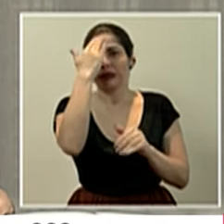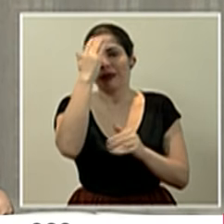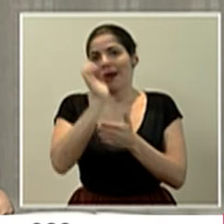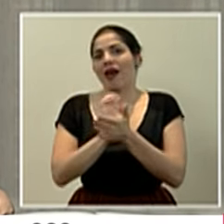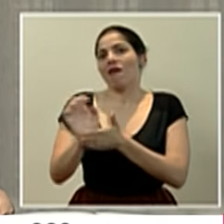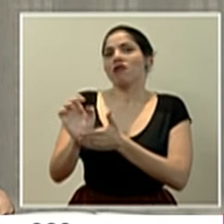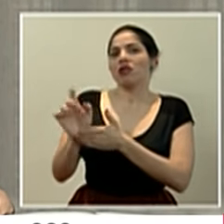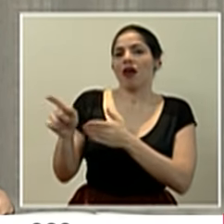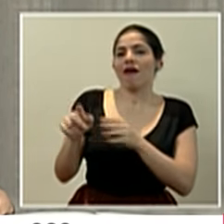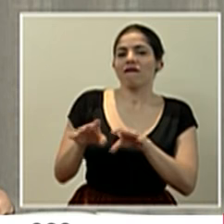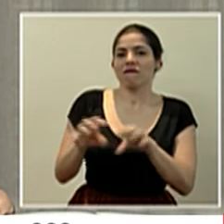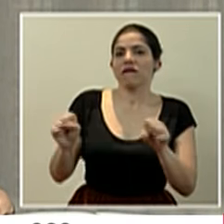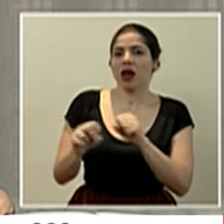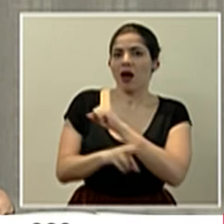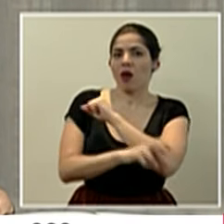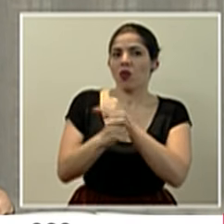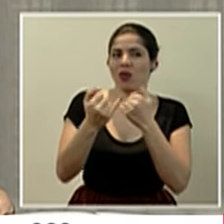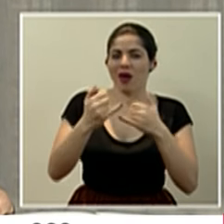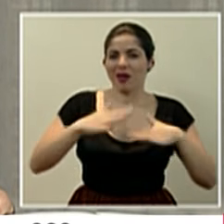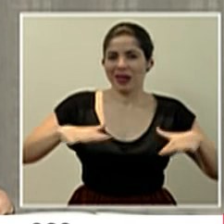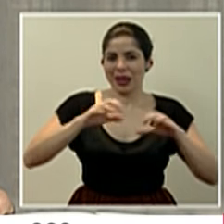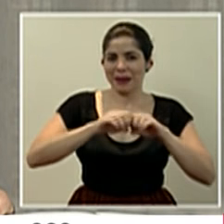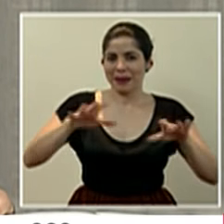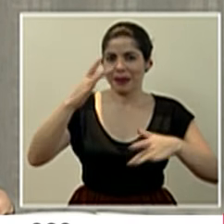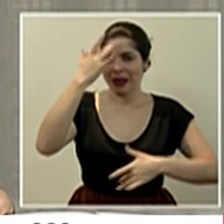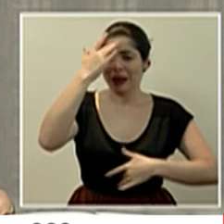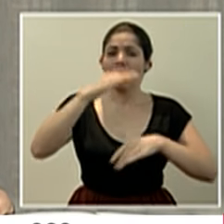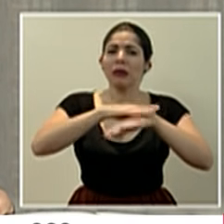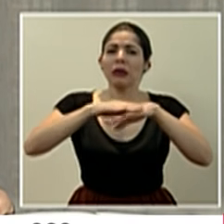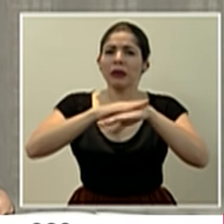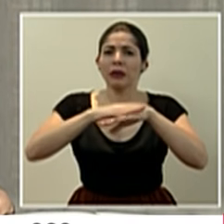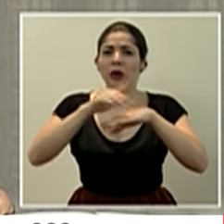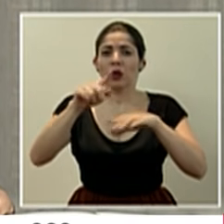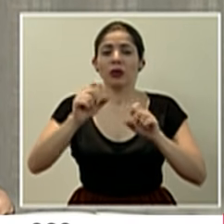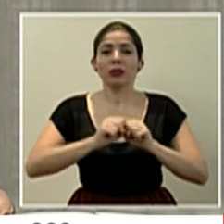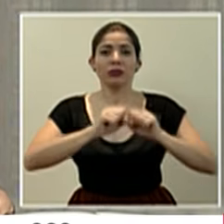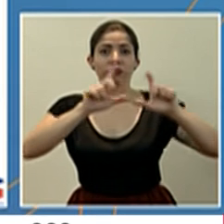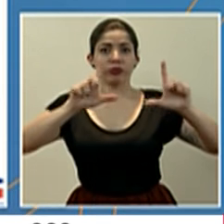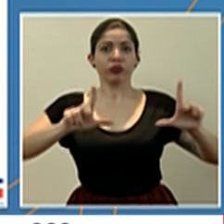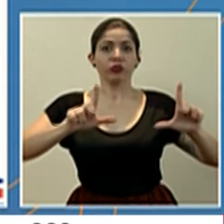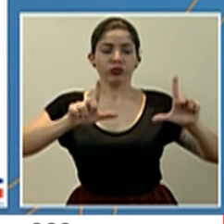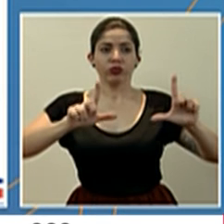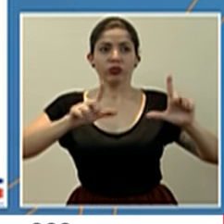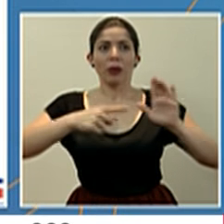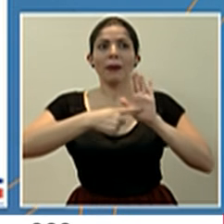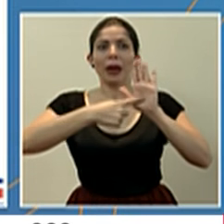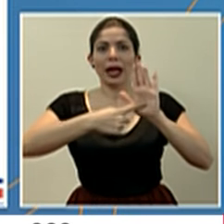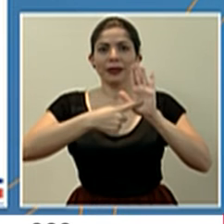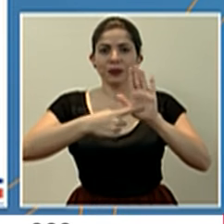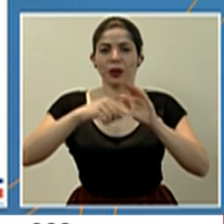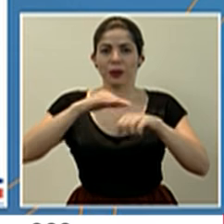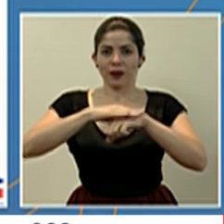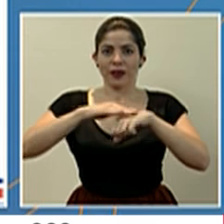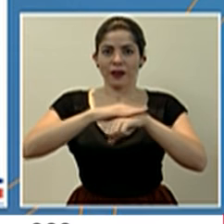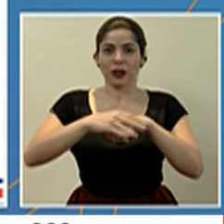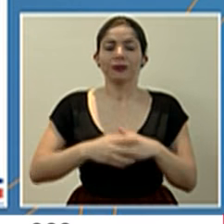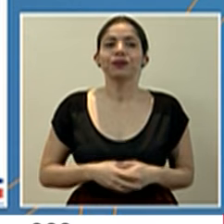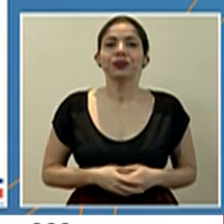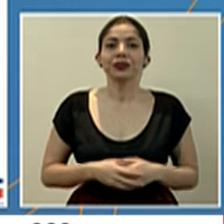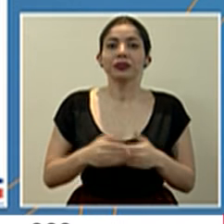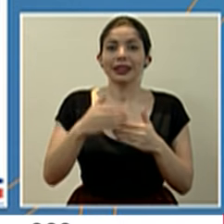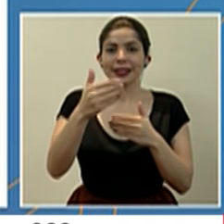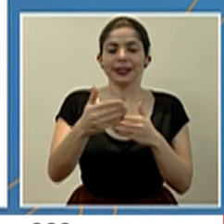fraudes en medio de toda esta pandemia. Les pediría por favor que me pongan la presentación en pantalla para irla exponiendo, por favor.